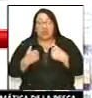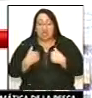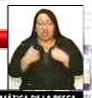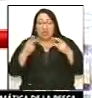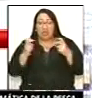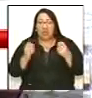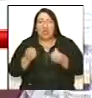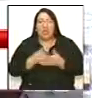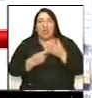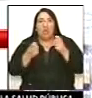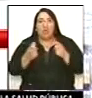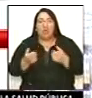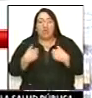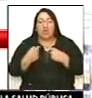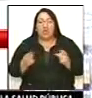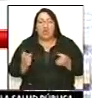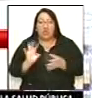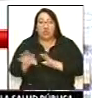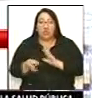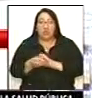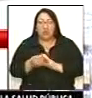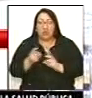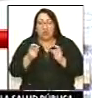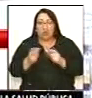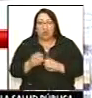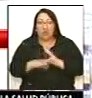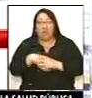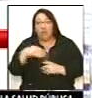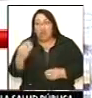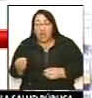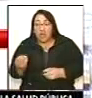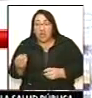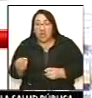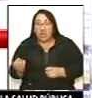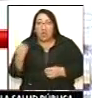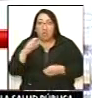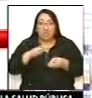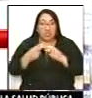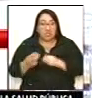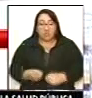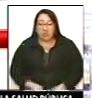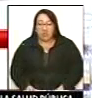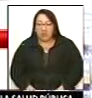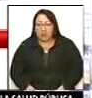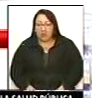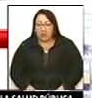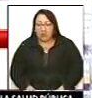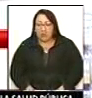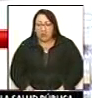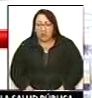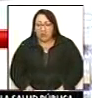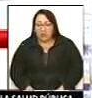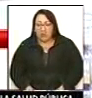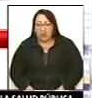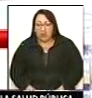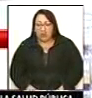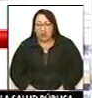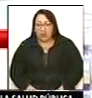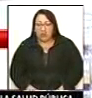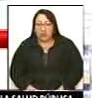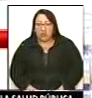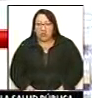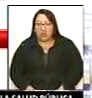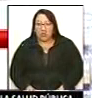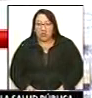de control va a tener la judicatura? Si es un control externo, si es un control mixto, ¿qué lectura el Congreso le va a dar a